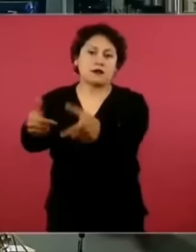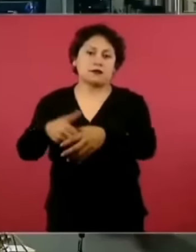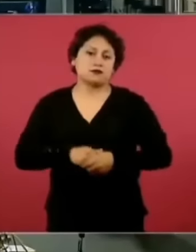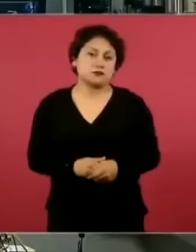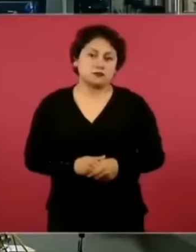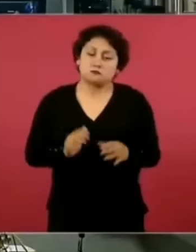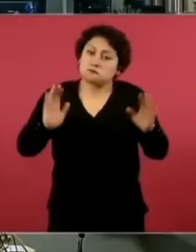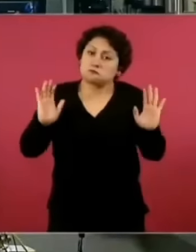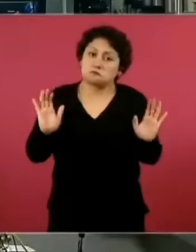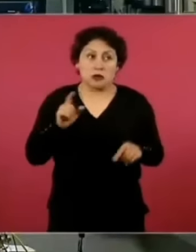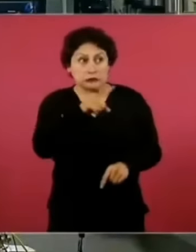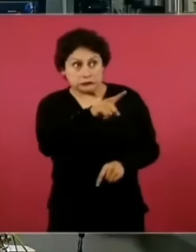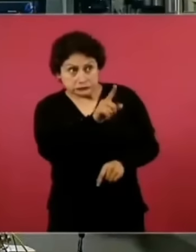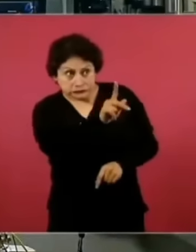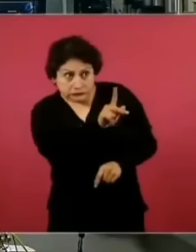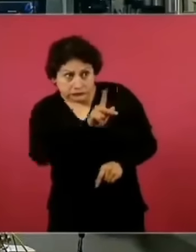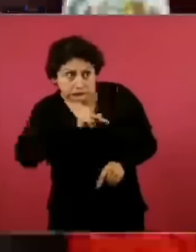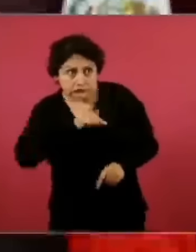fracasado,